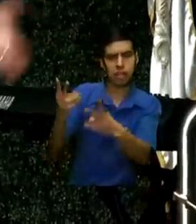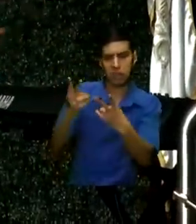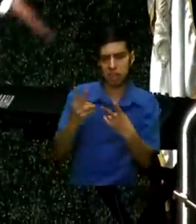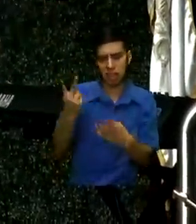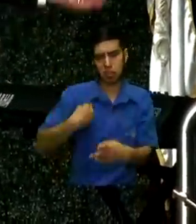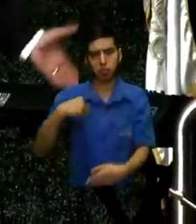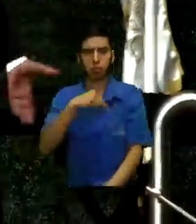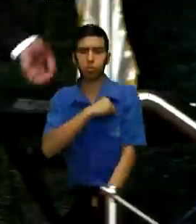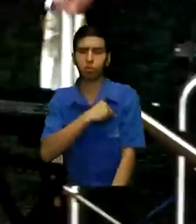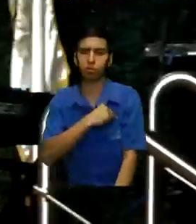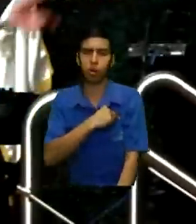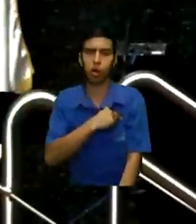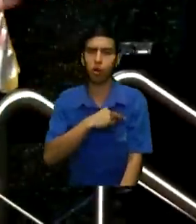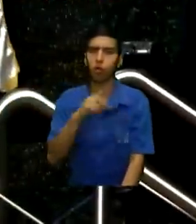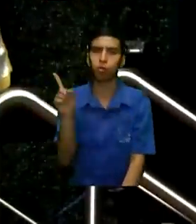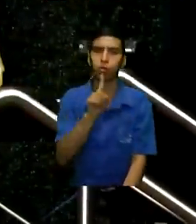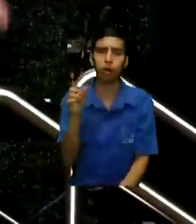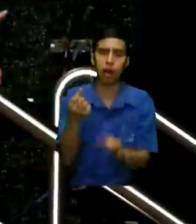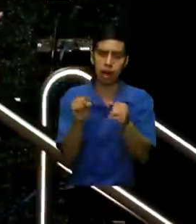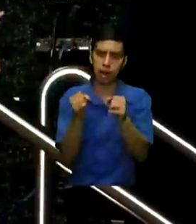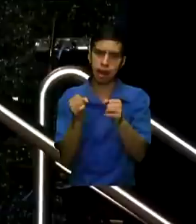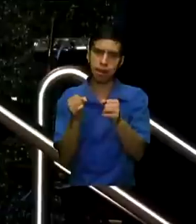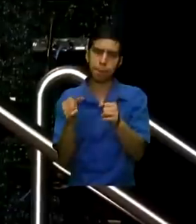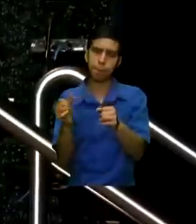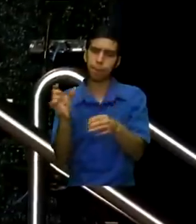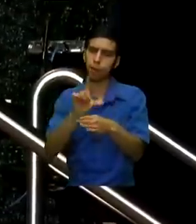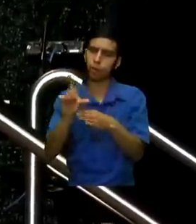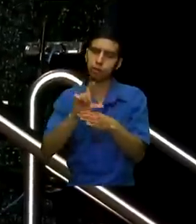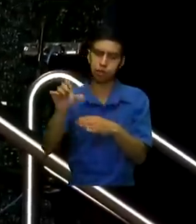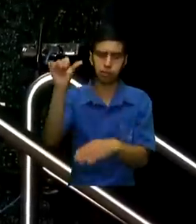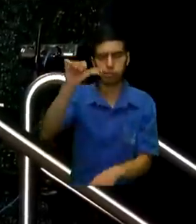no estoy pidiendo tormenta, ni problema, ni nada de eso.